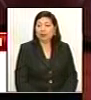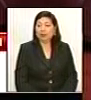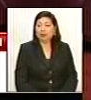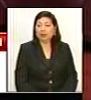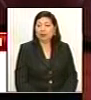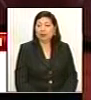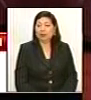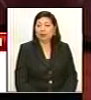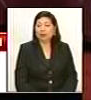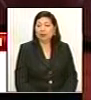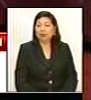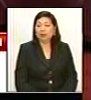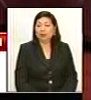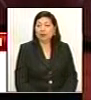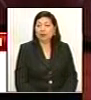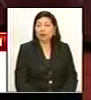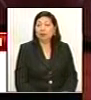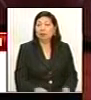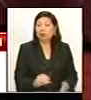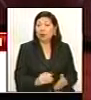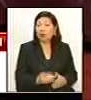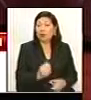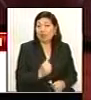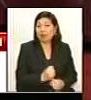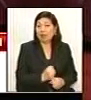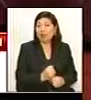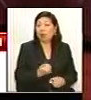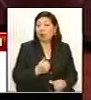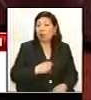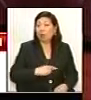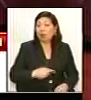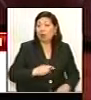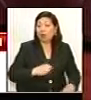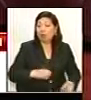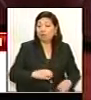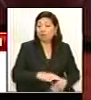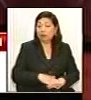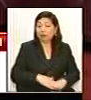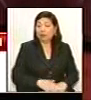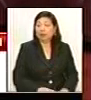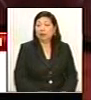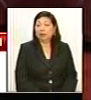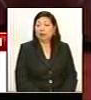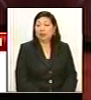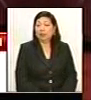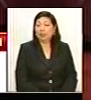se le nombró en adición a sus funciones como jefe de la oficina de administración.